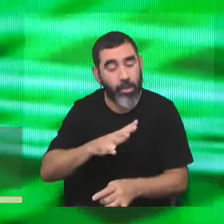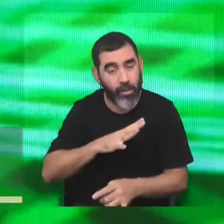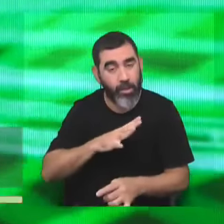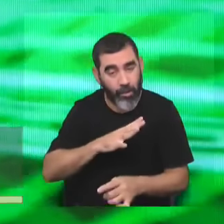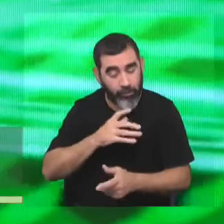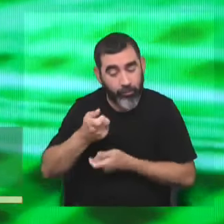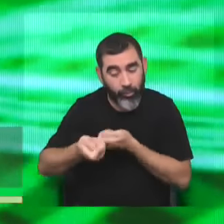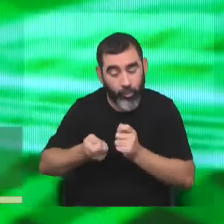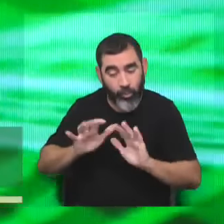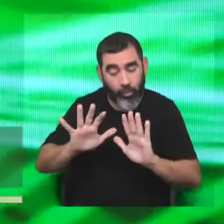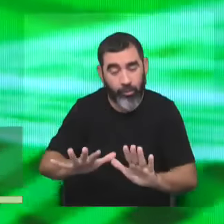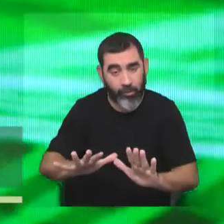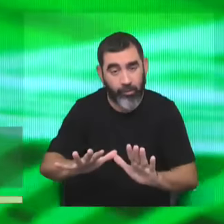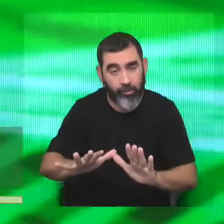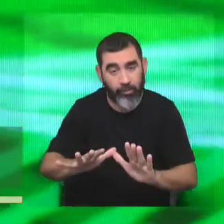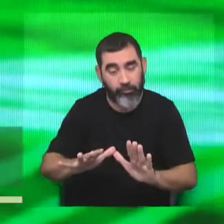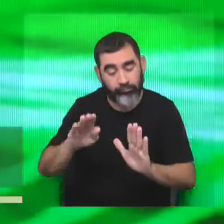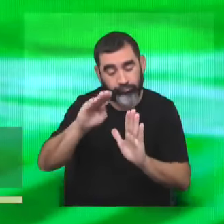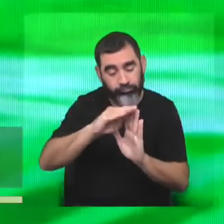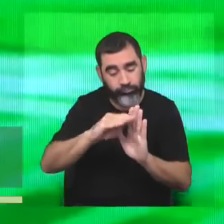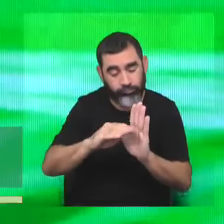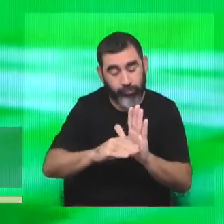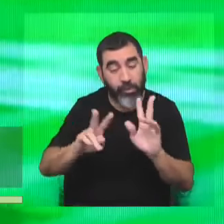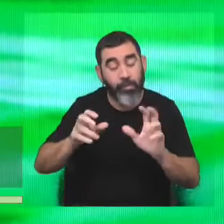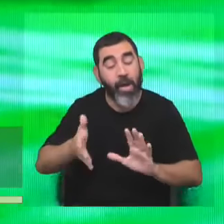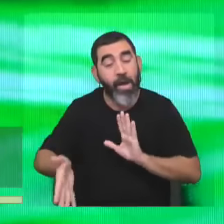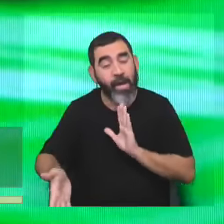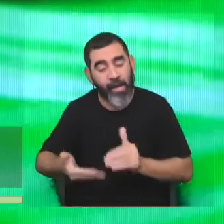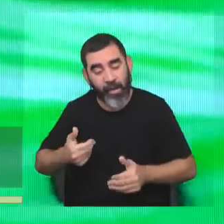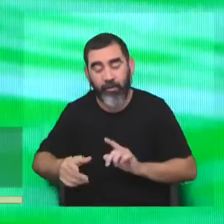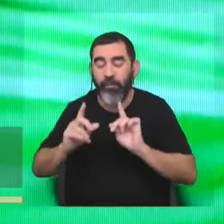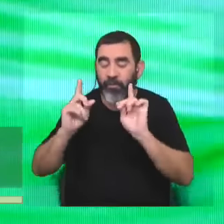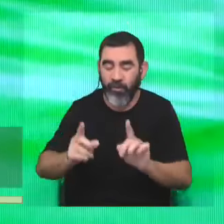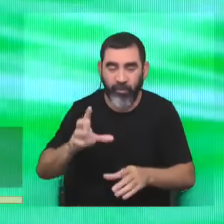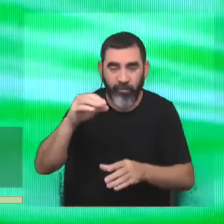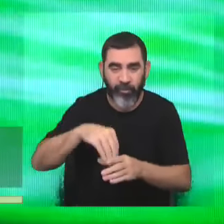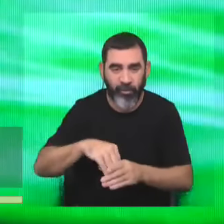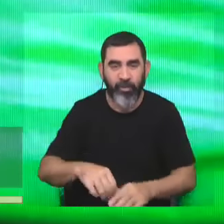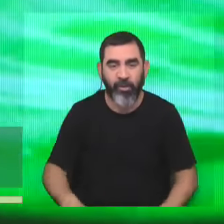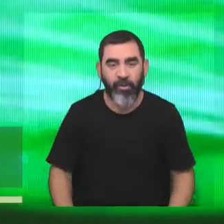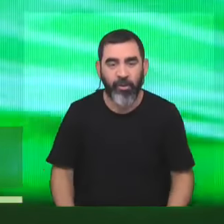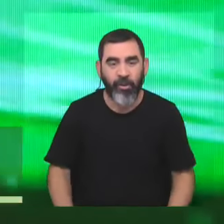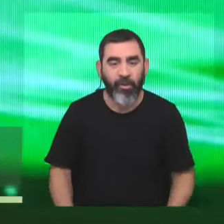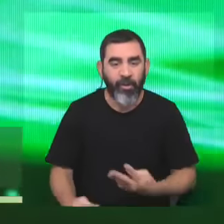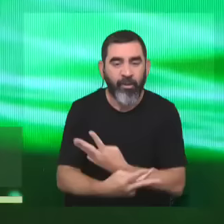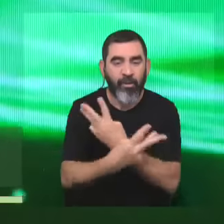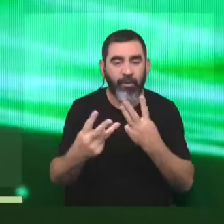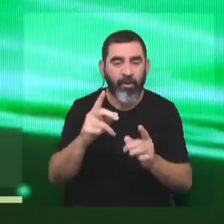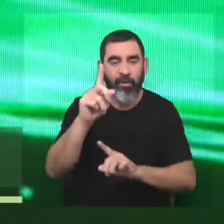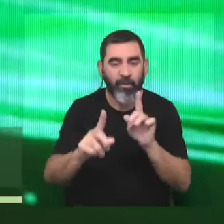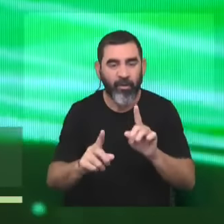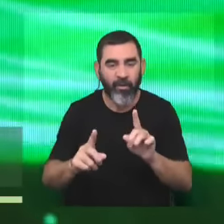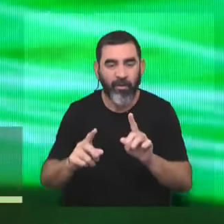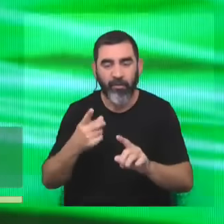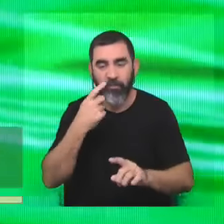construidas digamos a través de una jerarquía donde la dimensión de género es parte de esa jerarquía en general las universidades fueron construidos con una